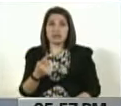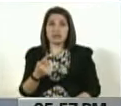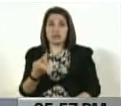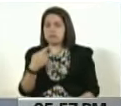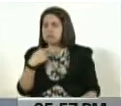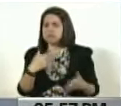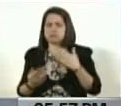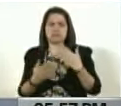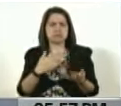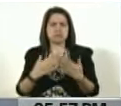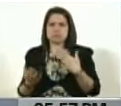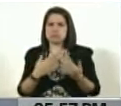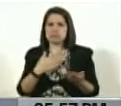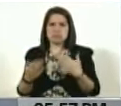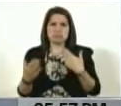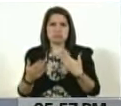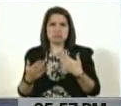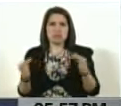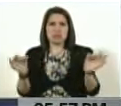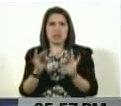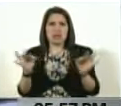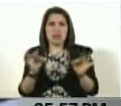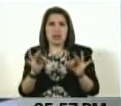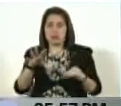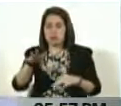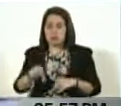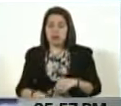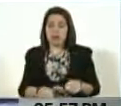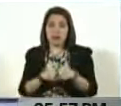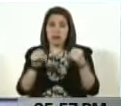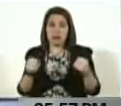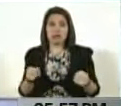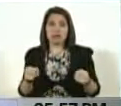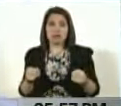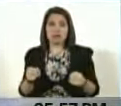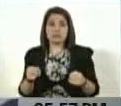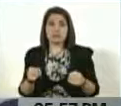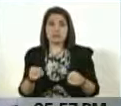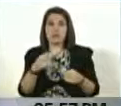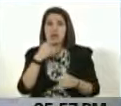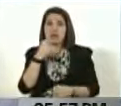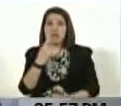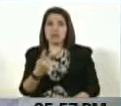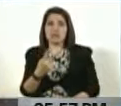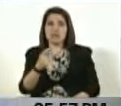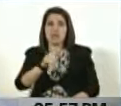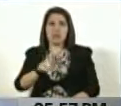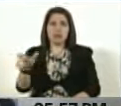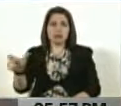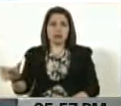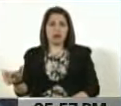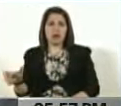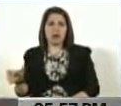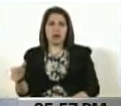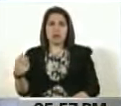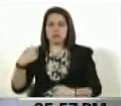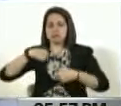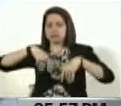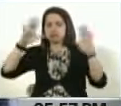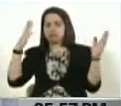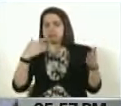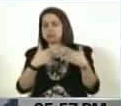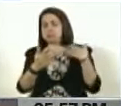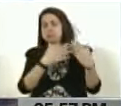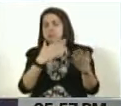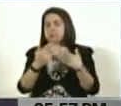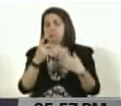le importaba. Y cuando iba a comprar el pan allí le decía a los señores, bueno, mira, reclámale a Maduro